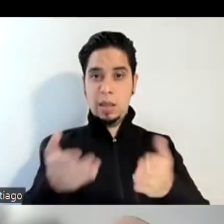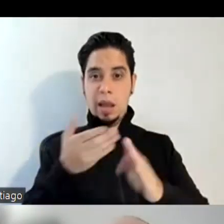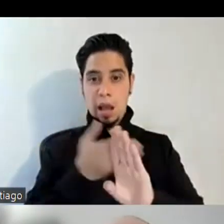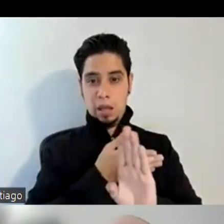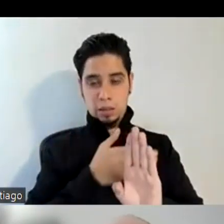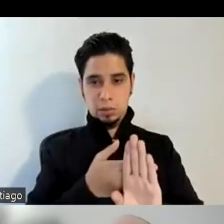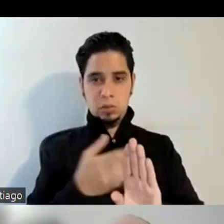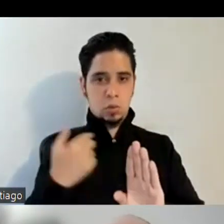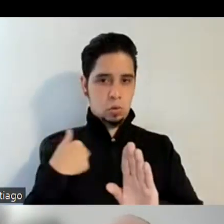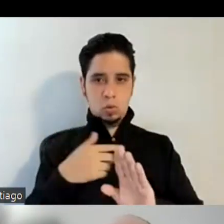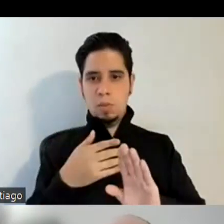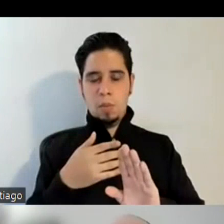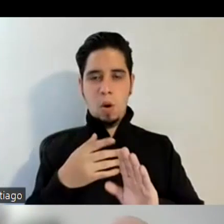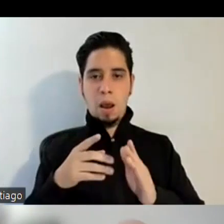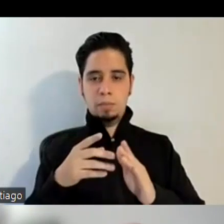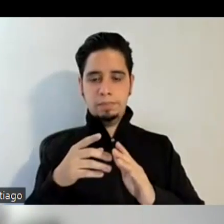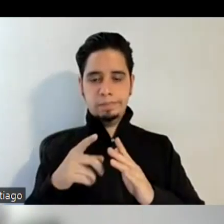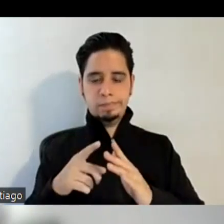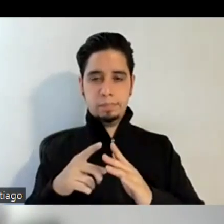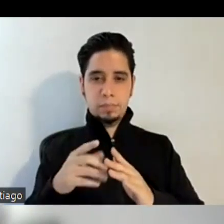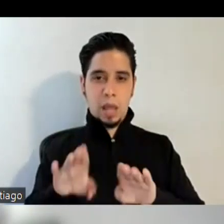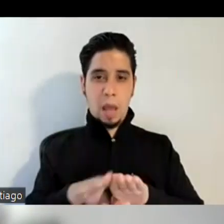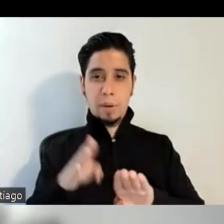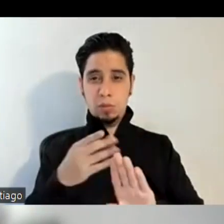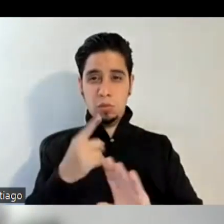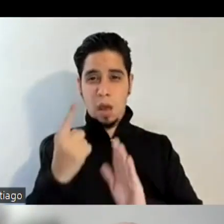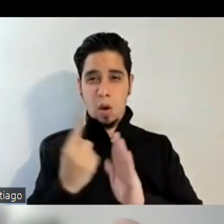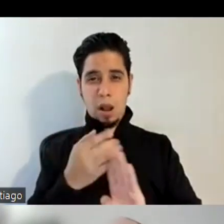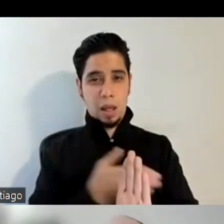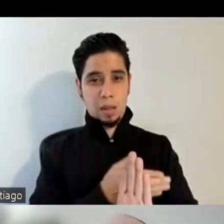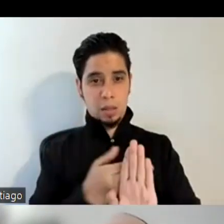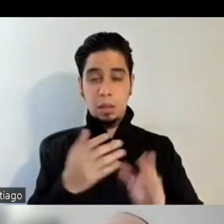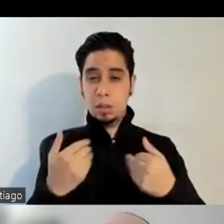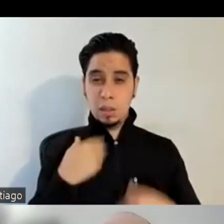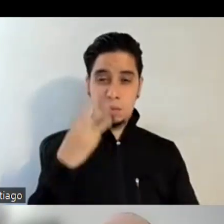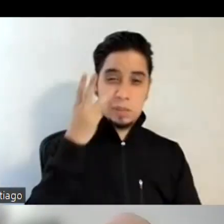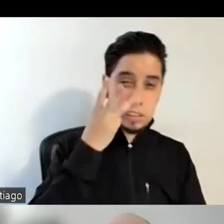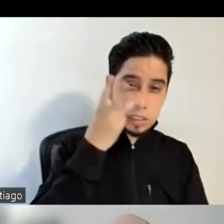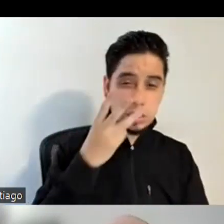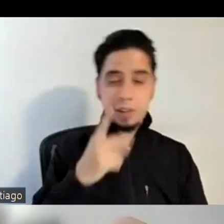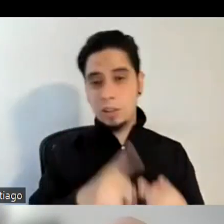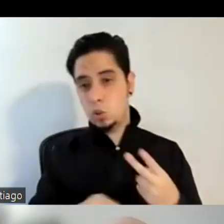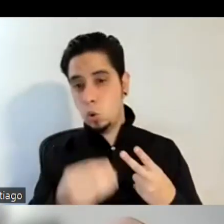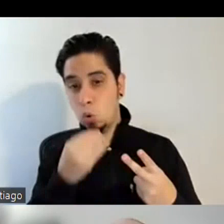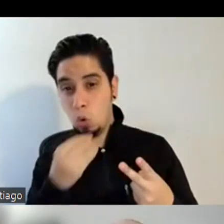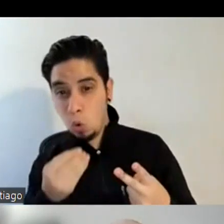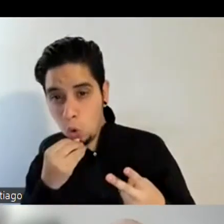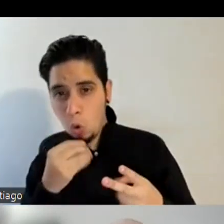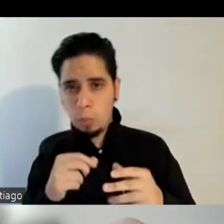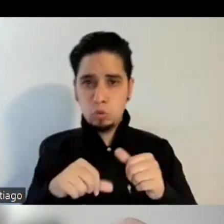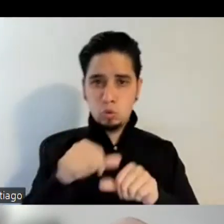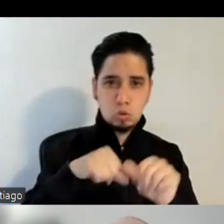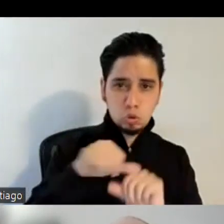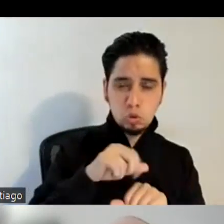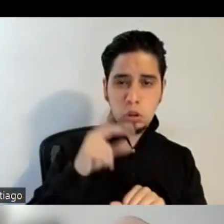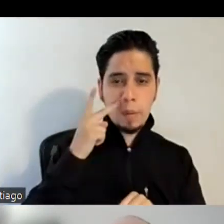vamos a abrir desde una hora antes de la función, y usted se, okay, da su vinito, y usted cena y come algo y comparte, ¿verdad? La puesta del sol